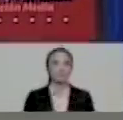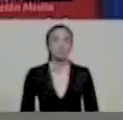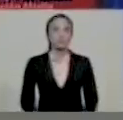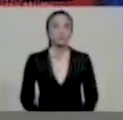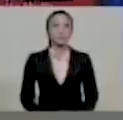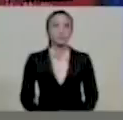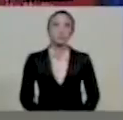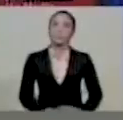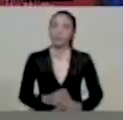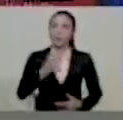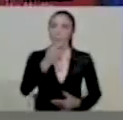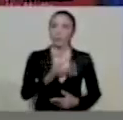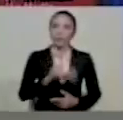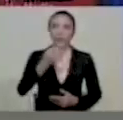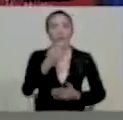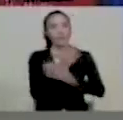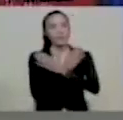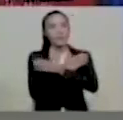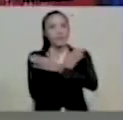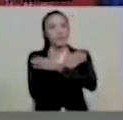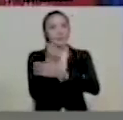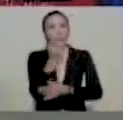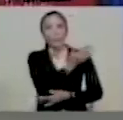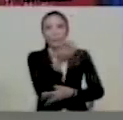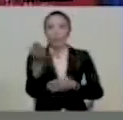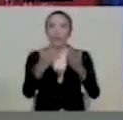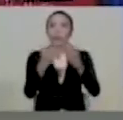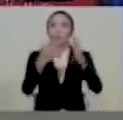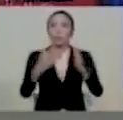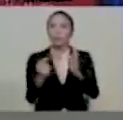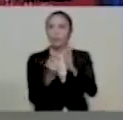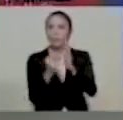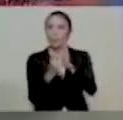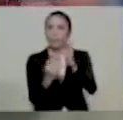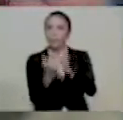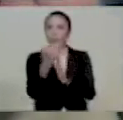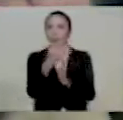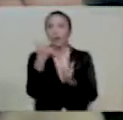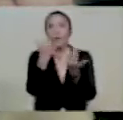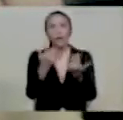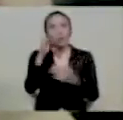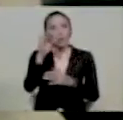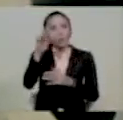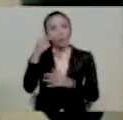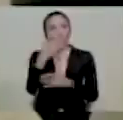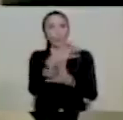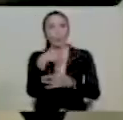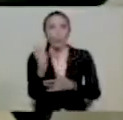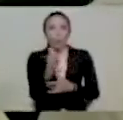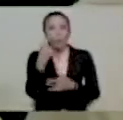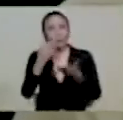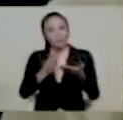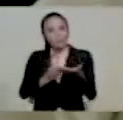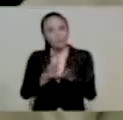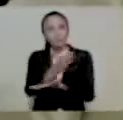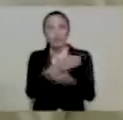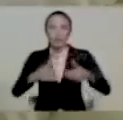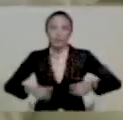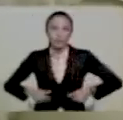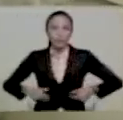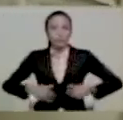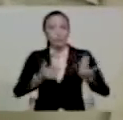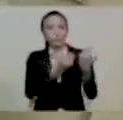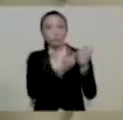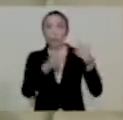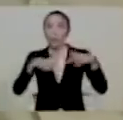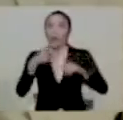expresión del compromiso con el país, aquí está también el empeño de ustedes, jóvenes, que hoy se